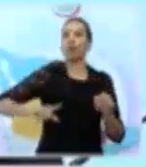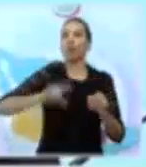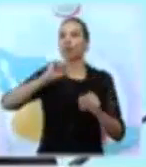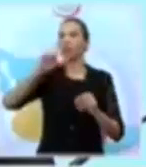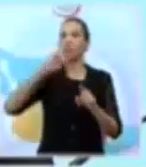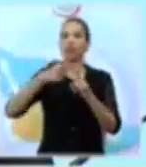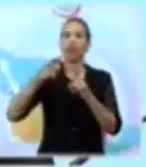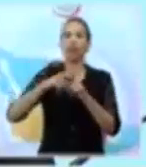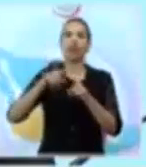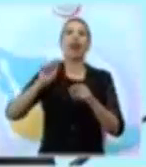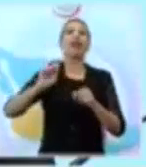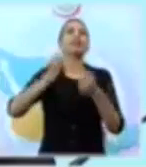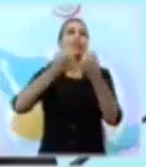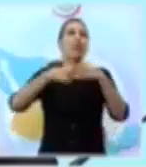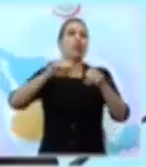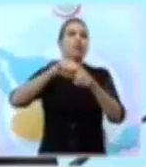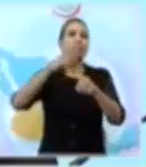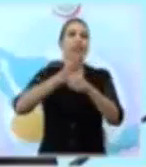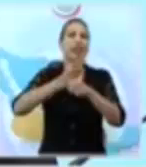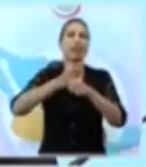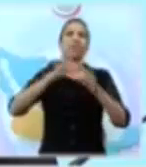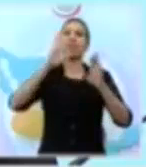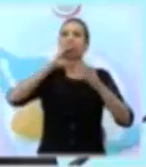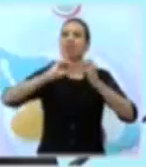El tejido social está roto,